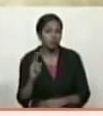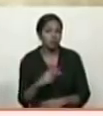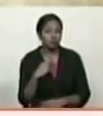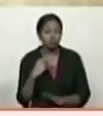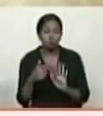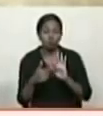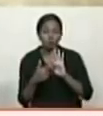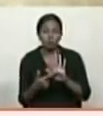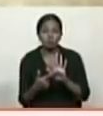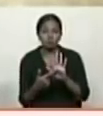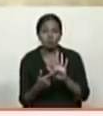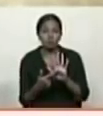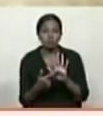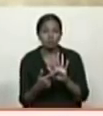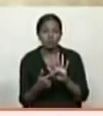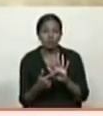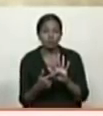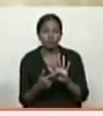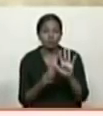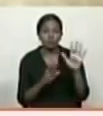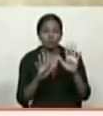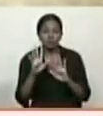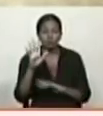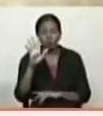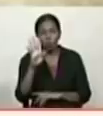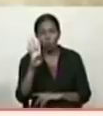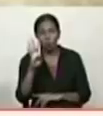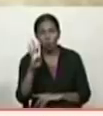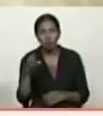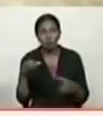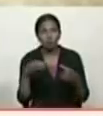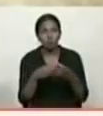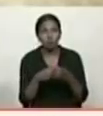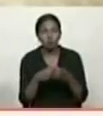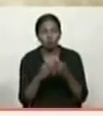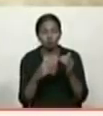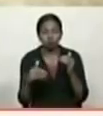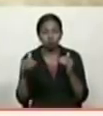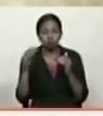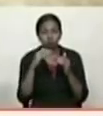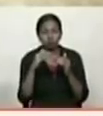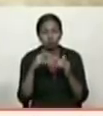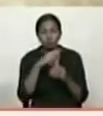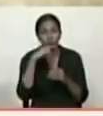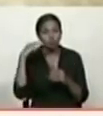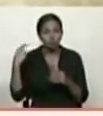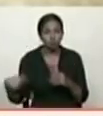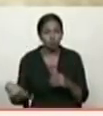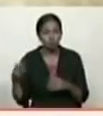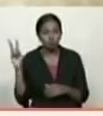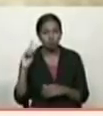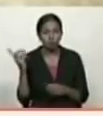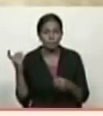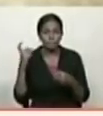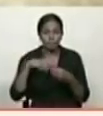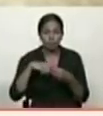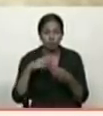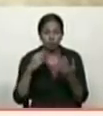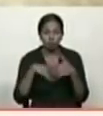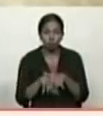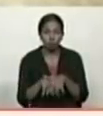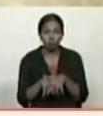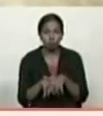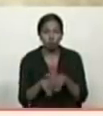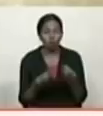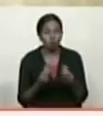fue la 14ª sesión de la Comisión Intergubernamental de Alto Nivel Rusia-Venezuela, con la delegación rusa, por